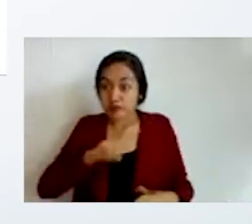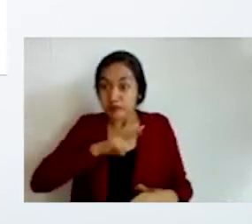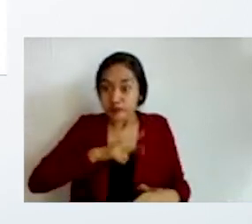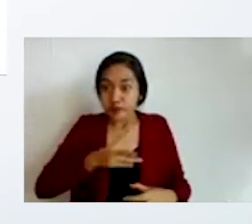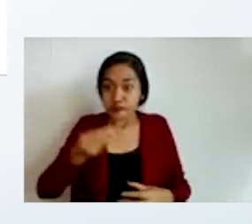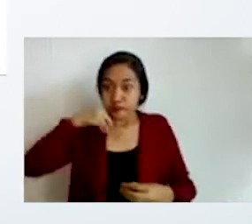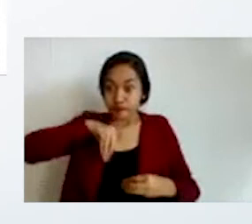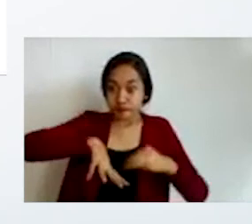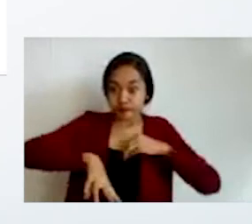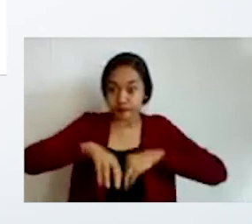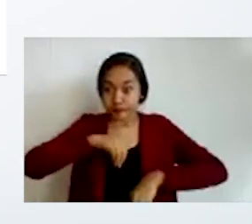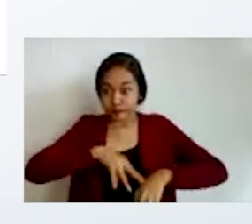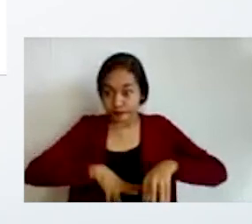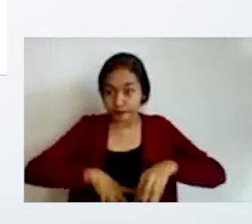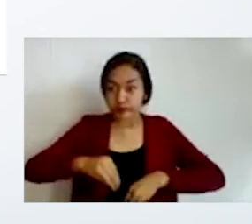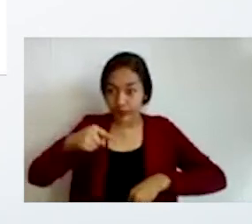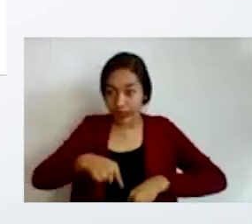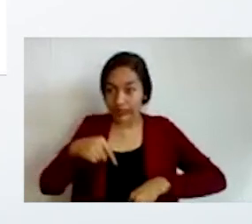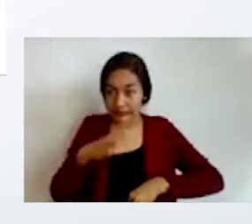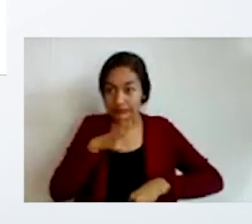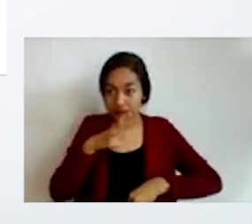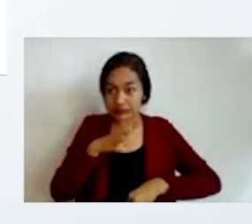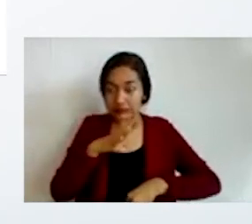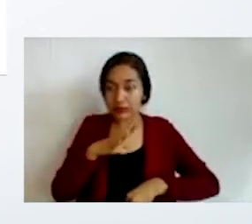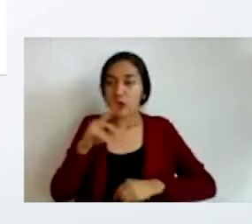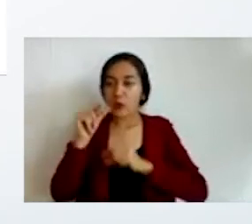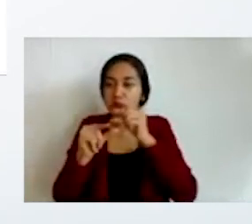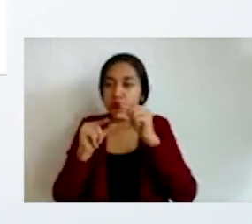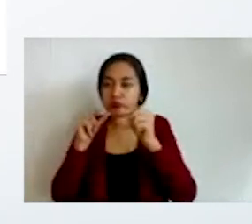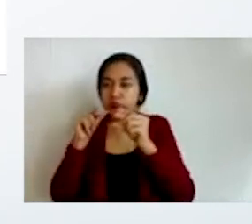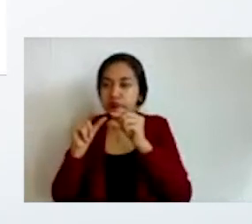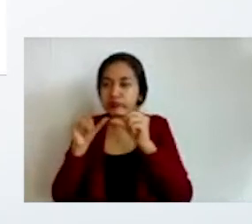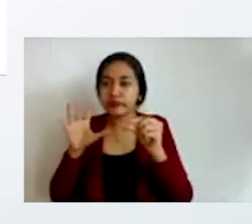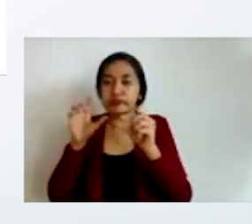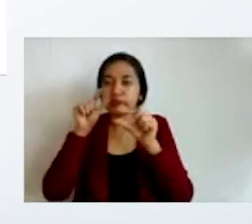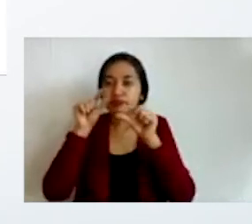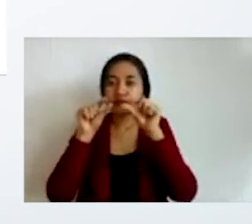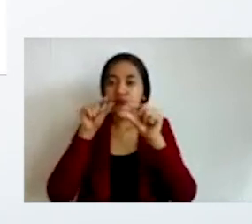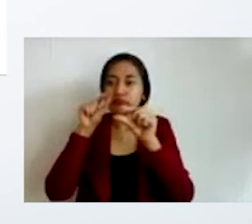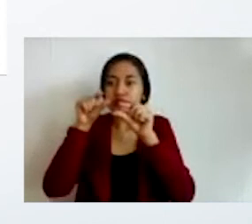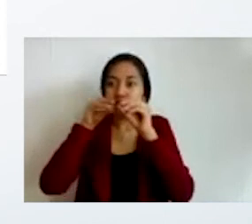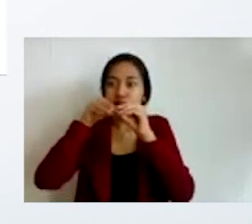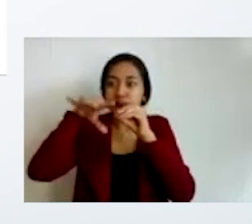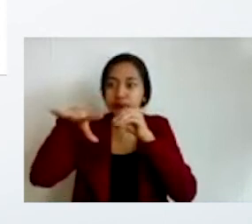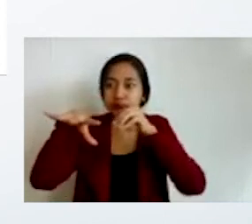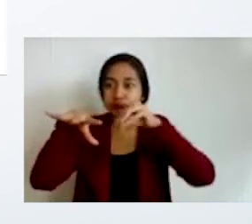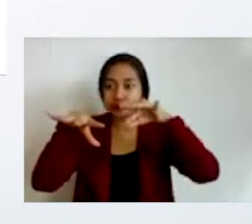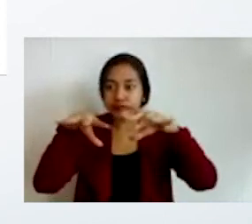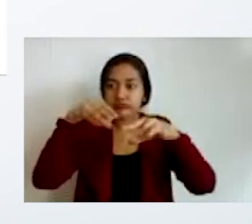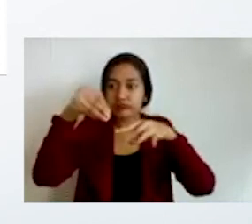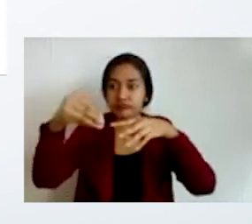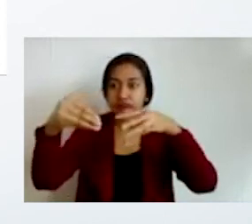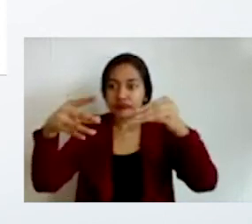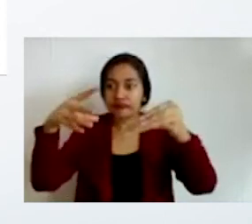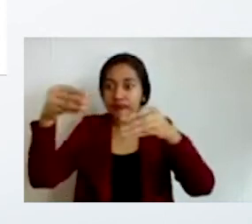fragmentos moleculares del virus, lo va a cultivar, lo va a reproducir en una cantidad mayor